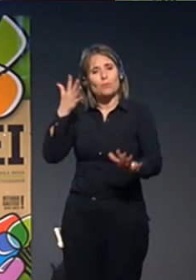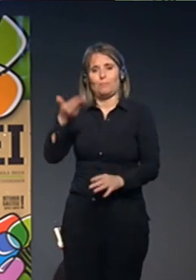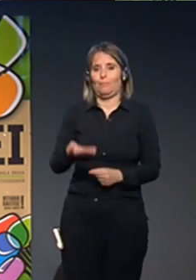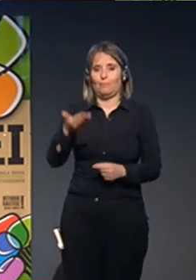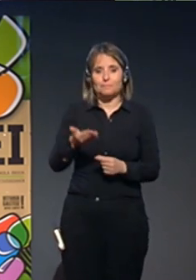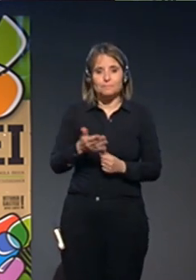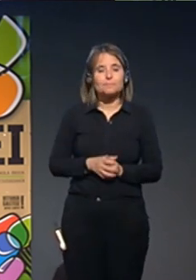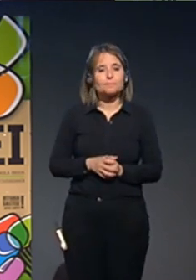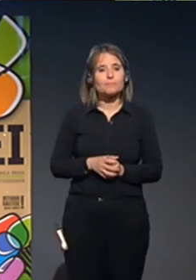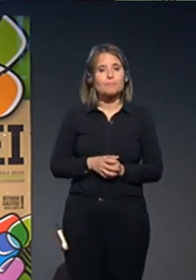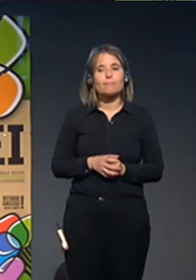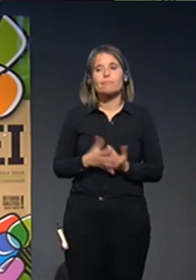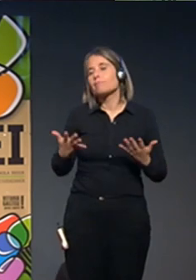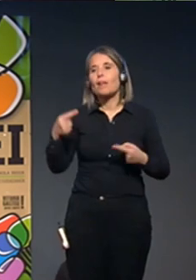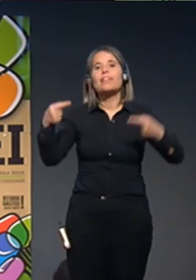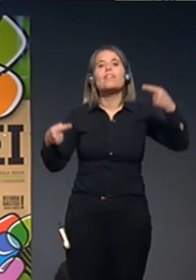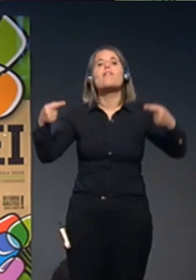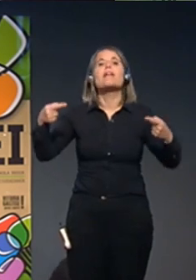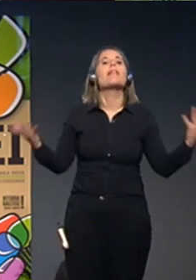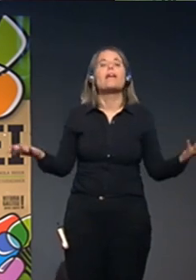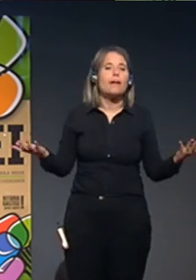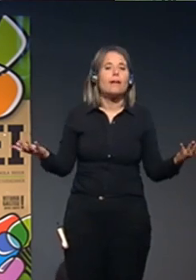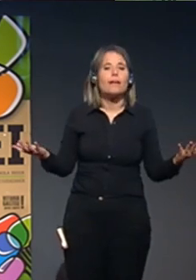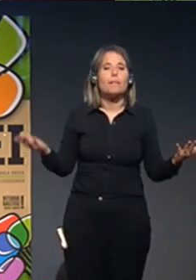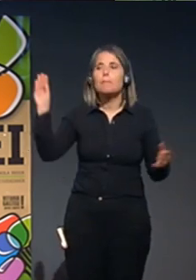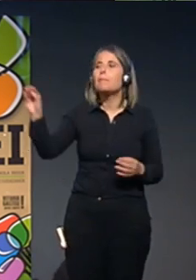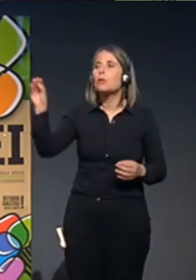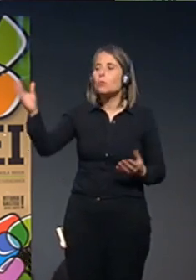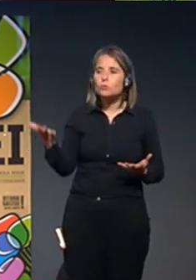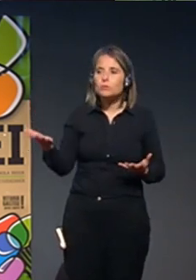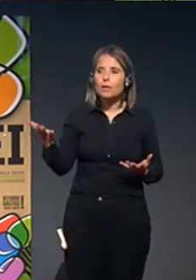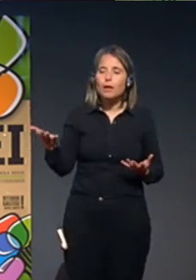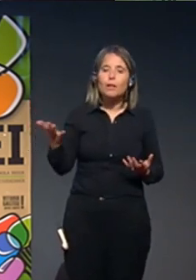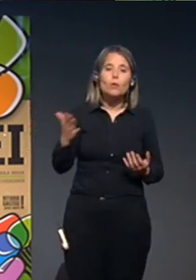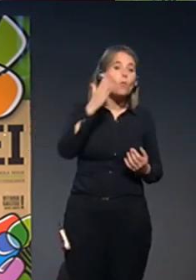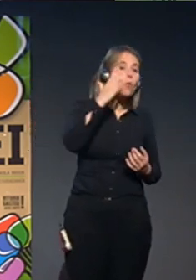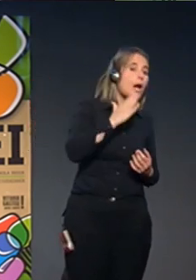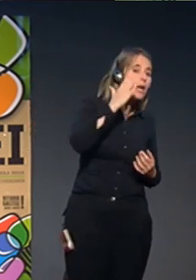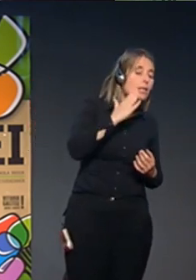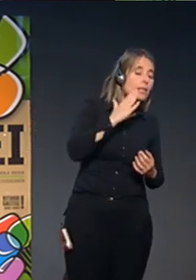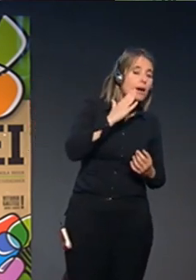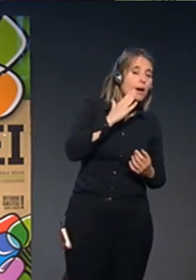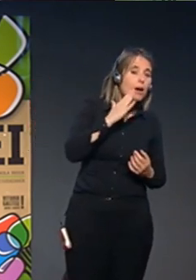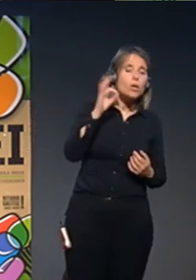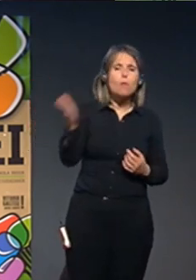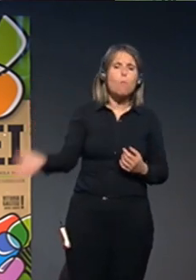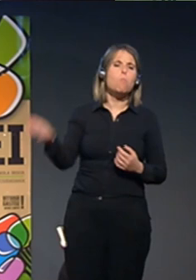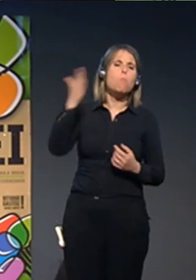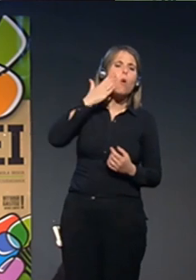velocidad Cuál es la diferencia os pregunto entre una caricia y un